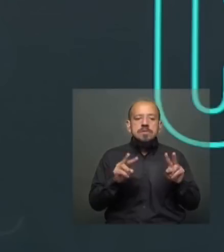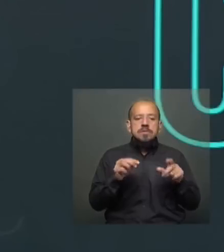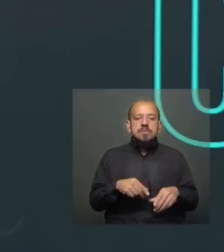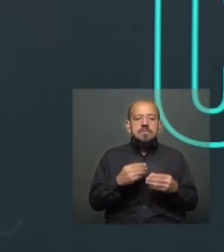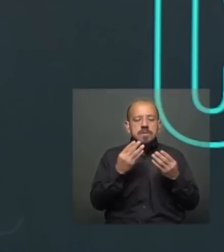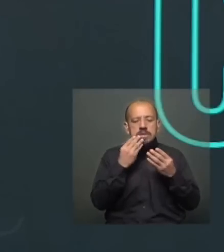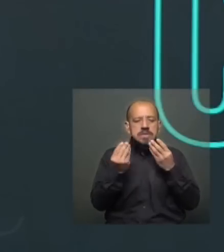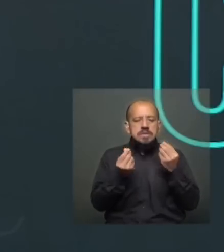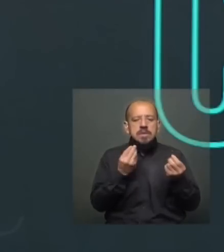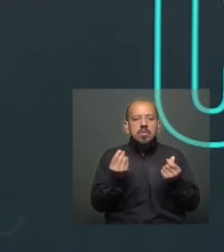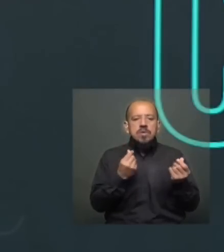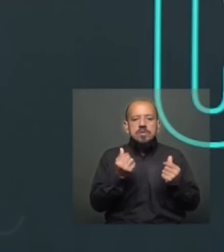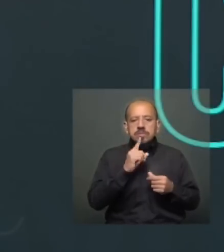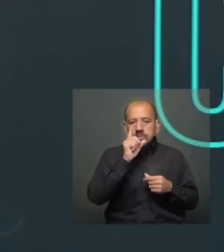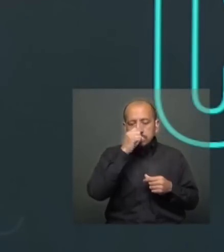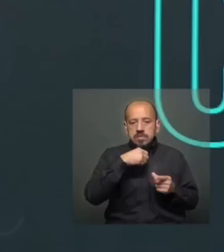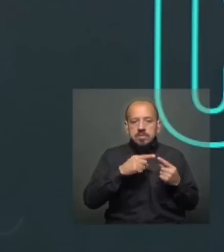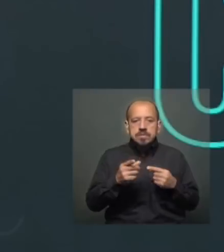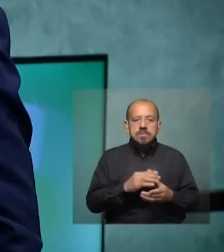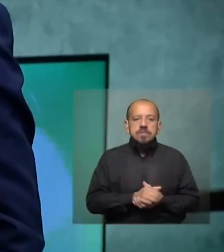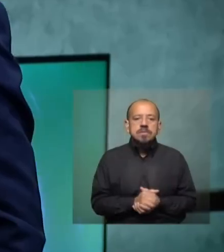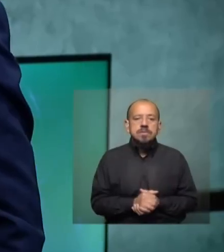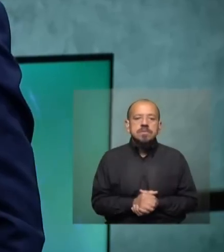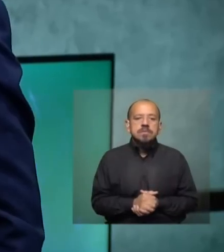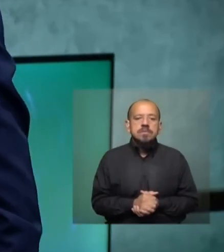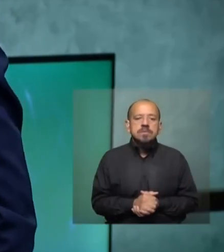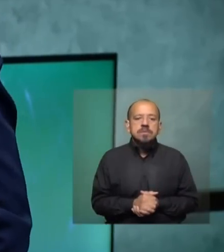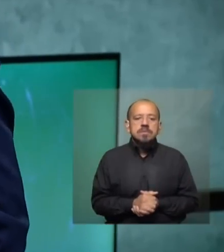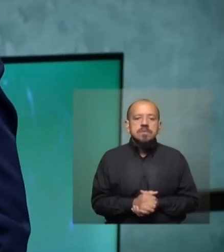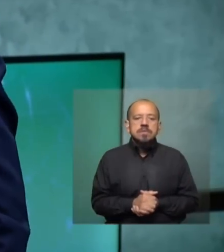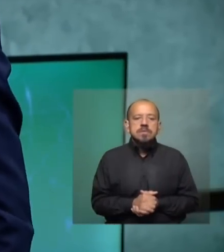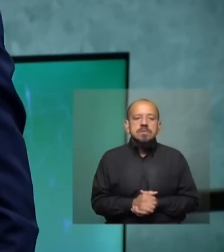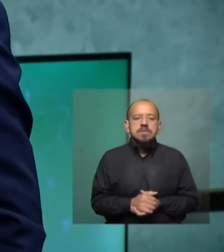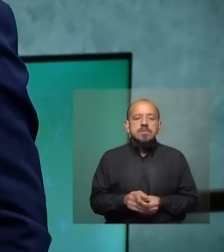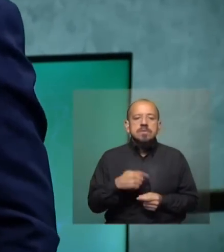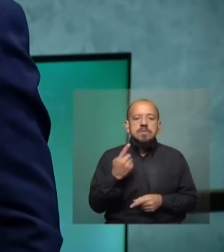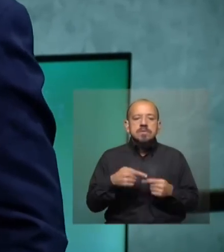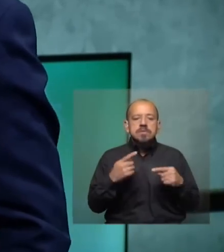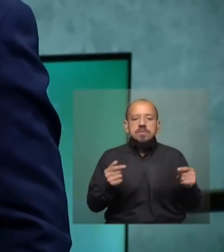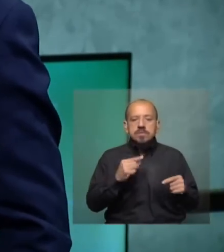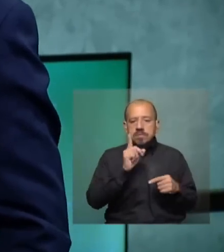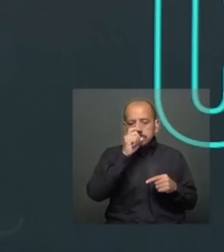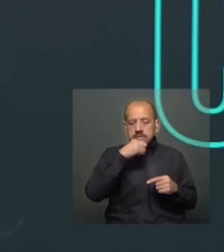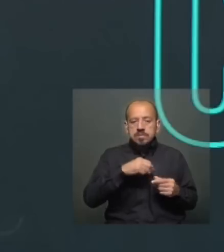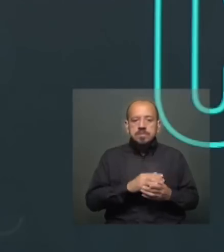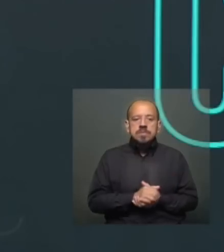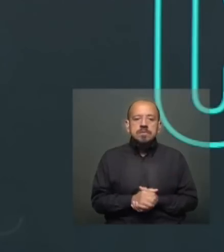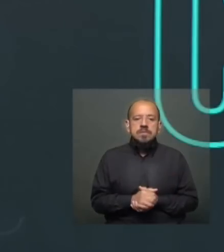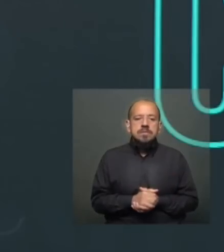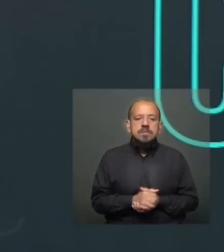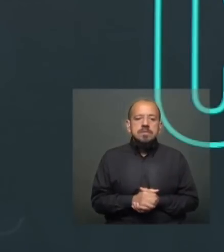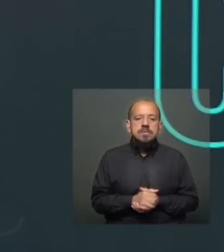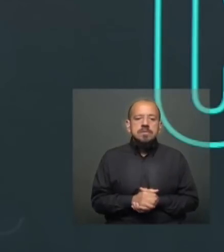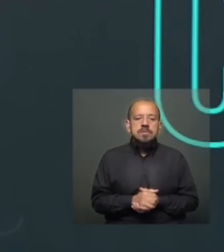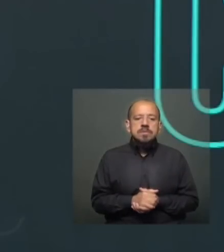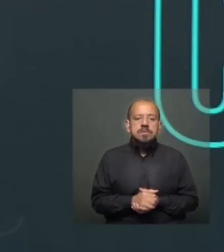Sabores los Sabores Montevideo sabor es al paso se habla poco de eso se habla más de otras cosas montevideanas sabes Sí por eso vamos con los